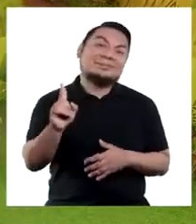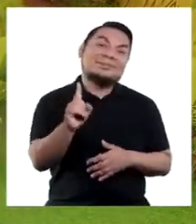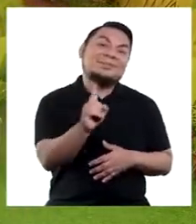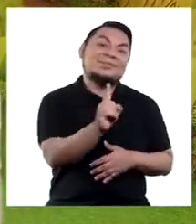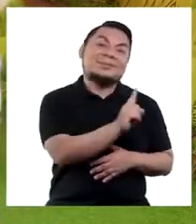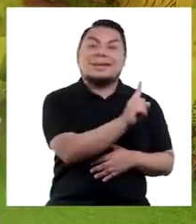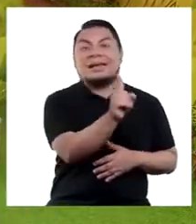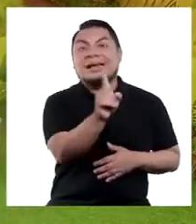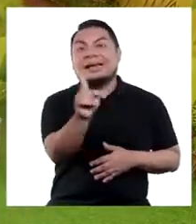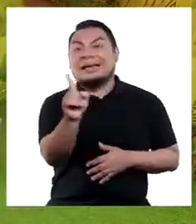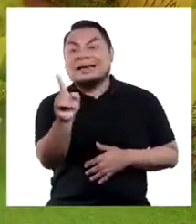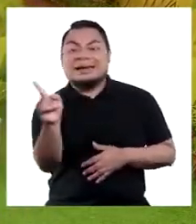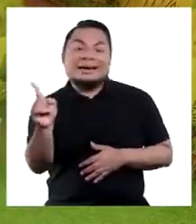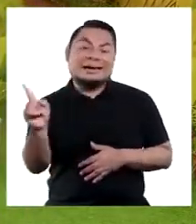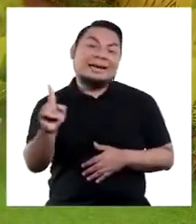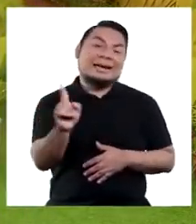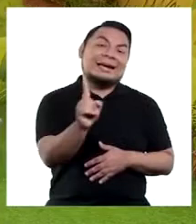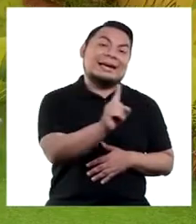white